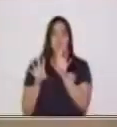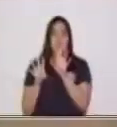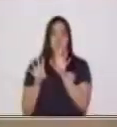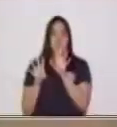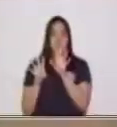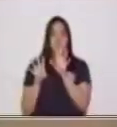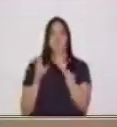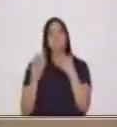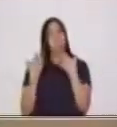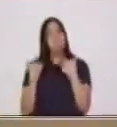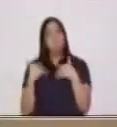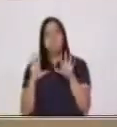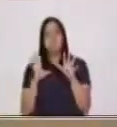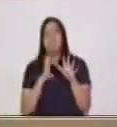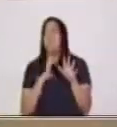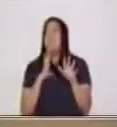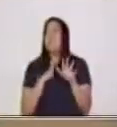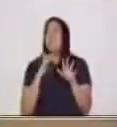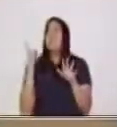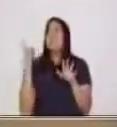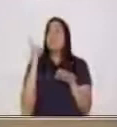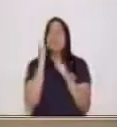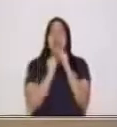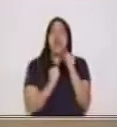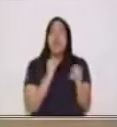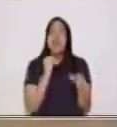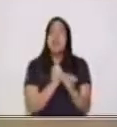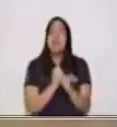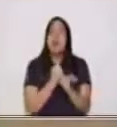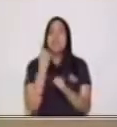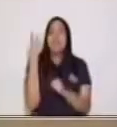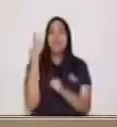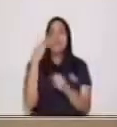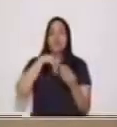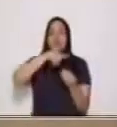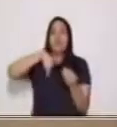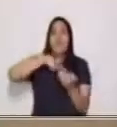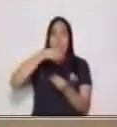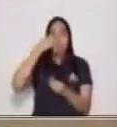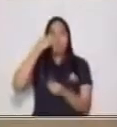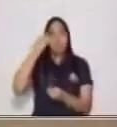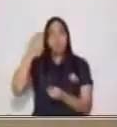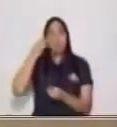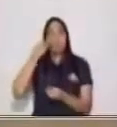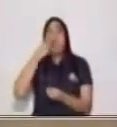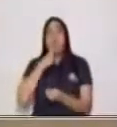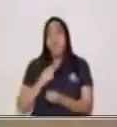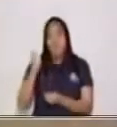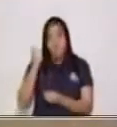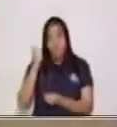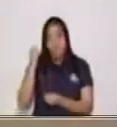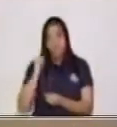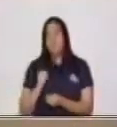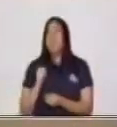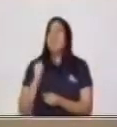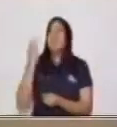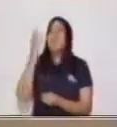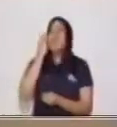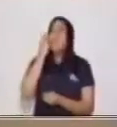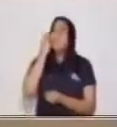Y entonces tenemos la edad para los 3 miembros de la familia. Entonces,